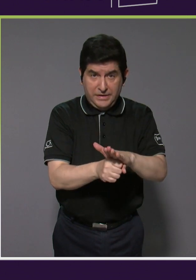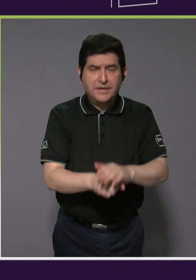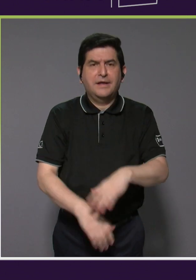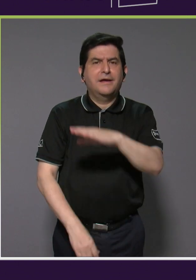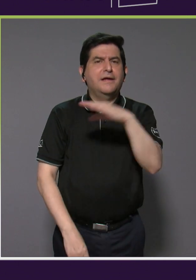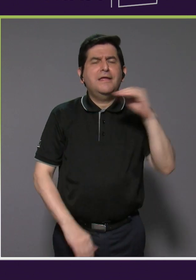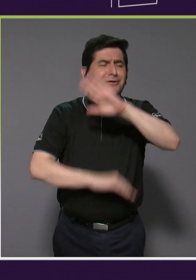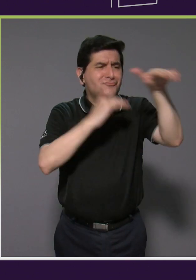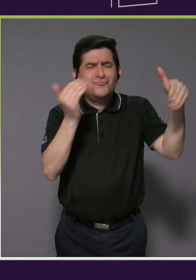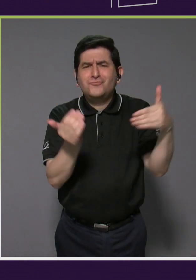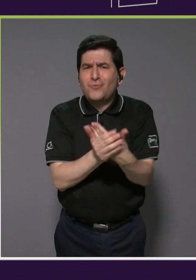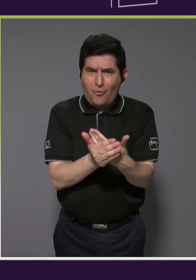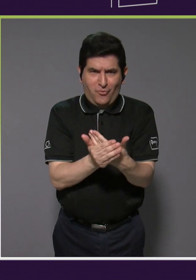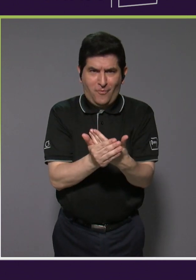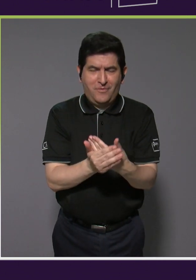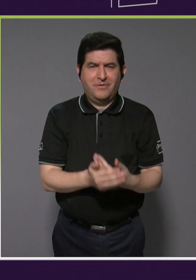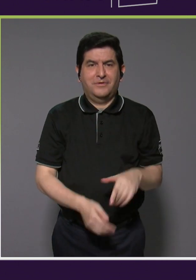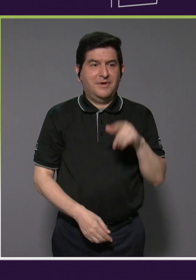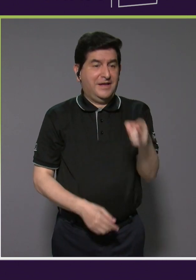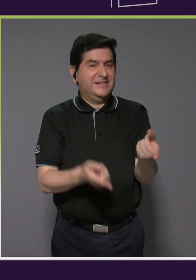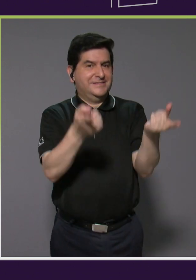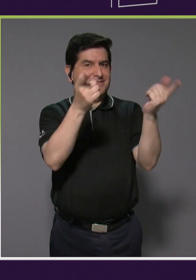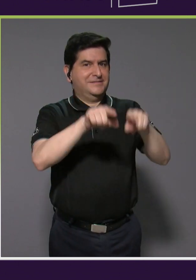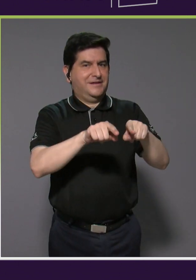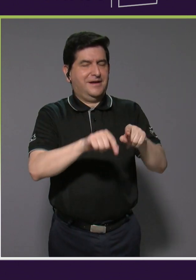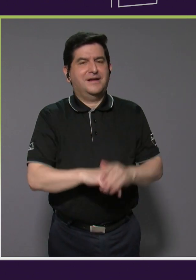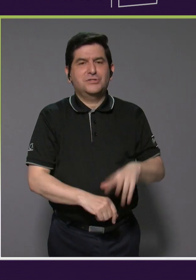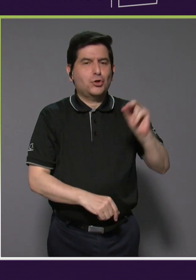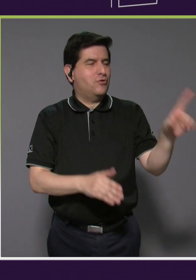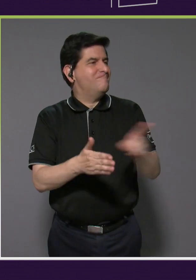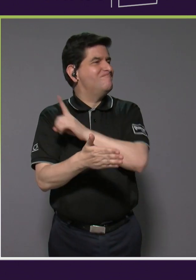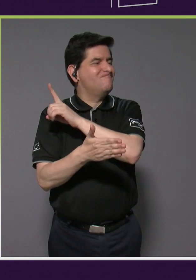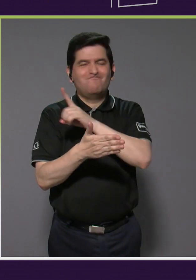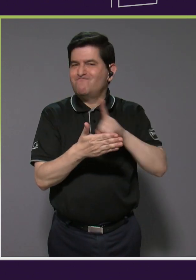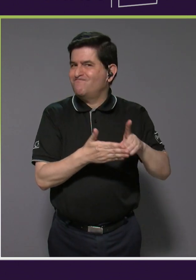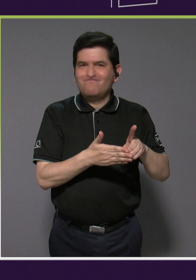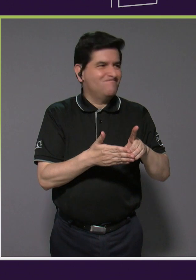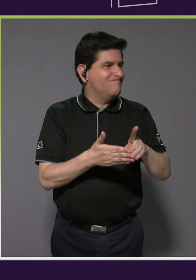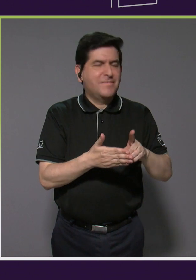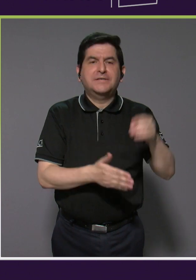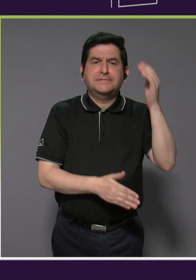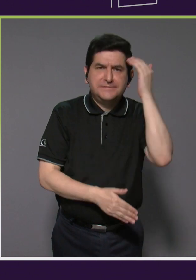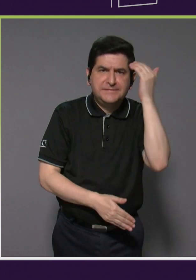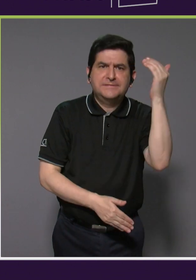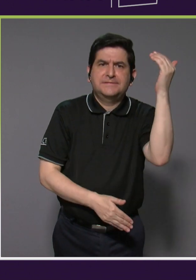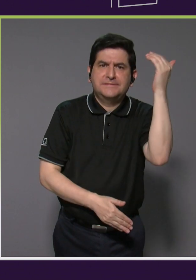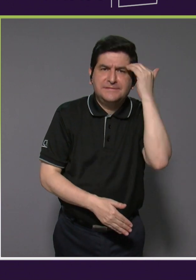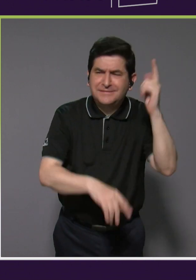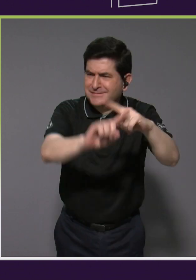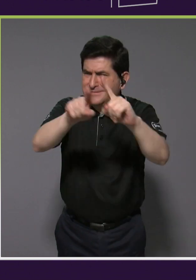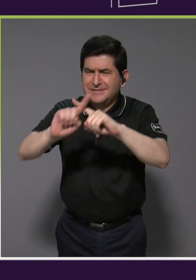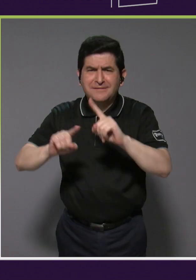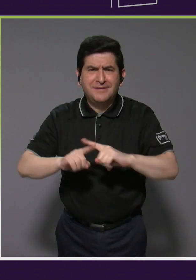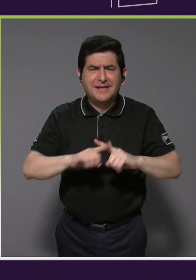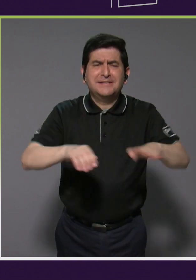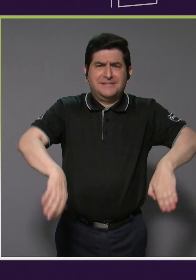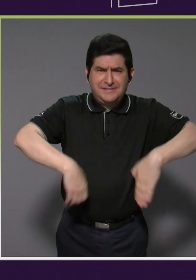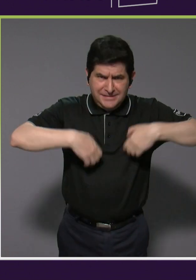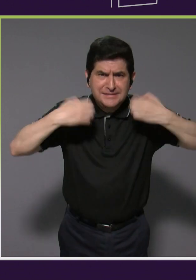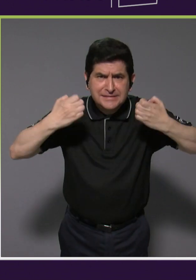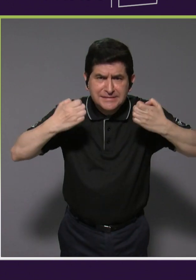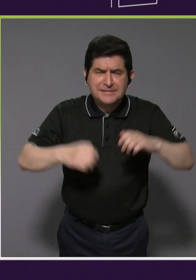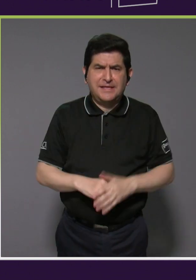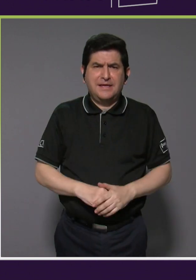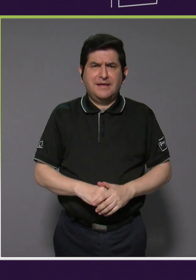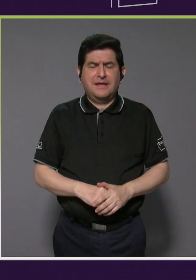y con todo lo que es sobre no discriminar, ¿verdad? El conocer las diferencias que hay